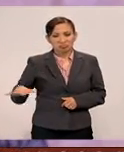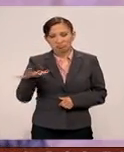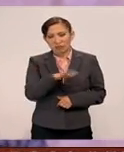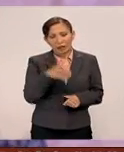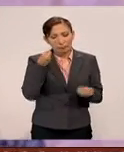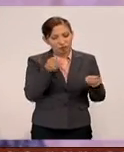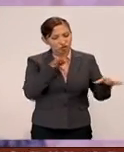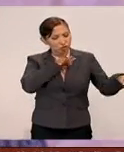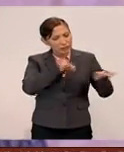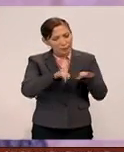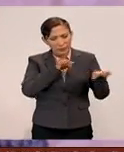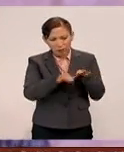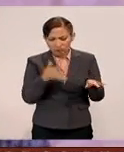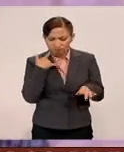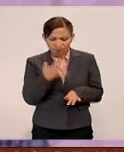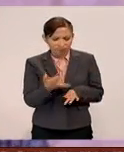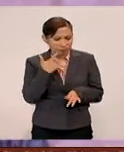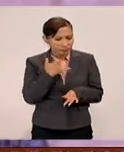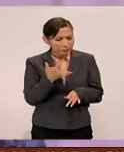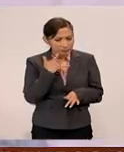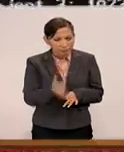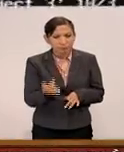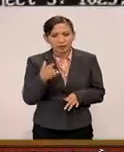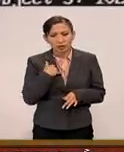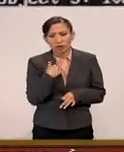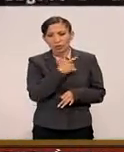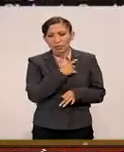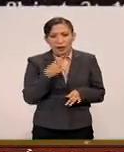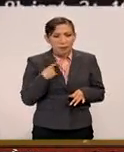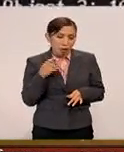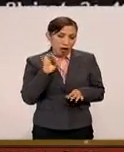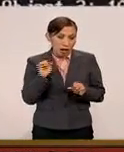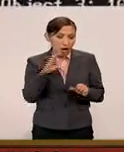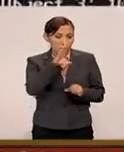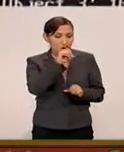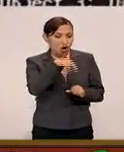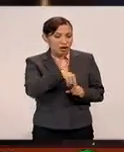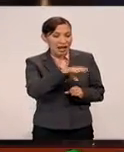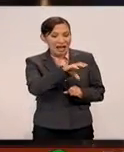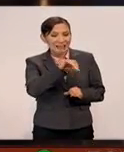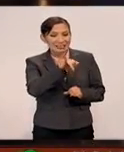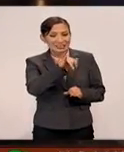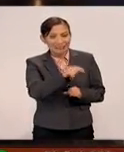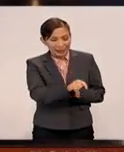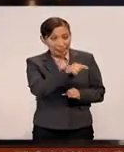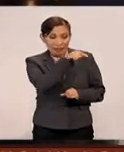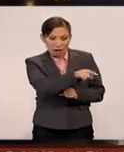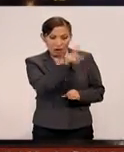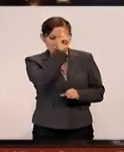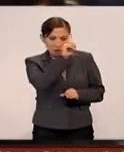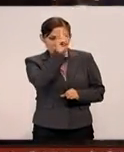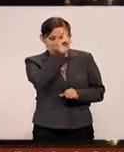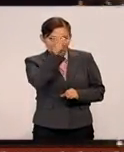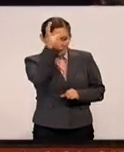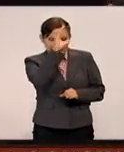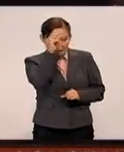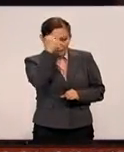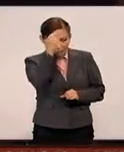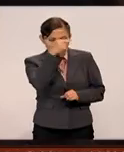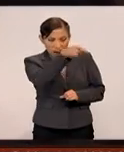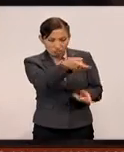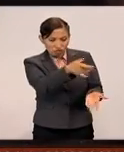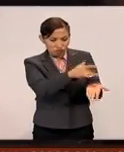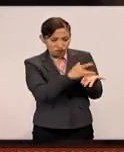puro trabajo, puro esfuerzo. Le tengo que agradecer obviamente a CONACYT, porque CONACYT, el Consejo Nacional de Ciencia y Tecnología, son los